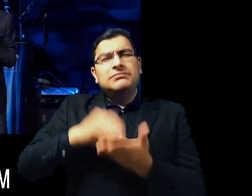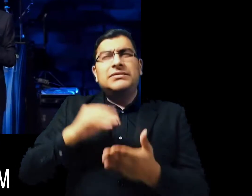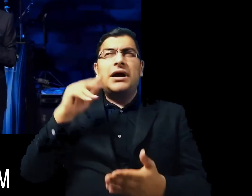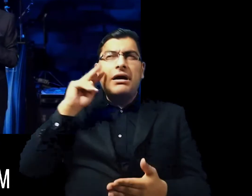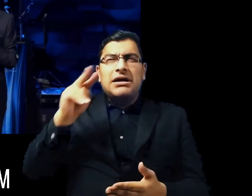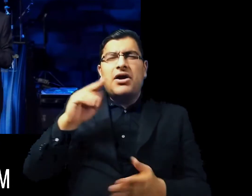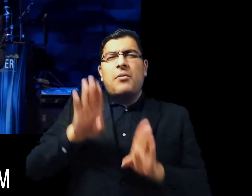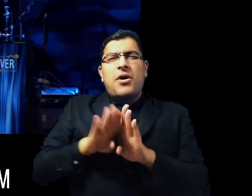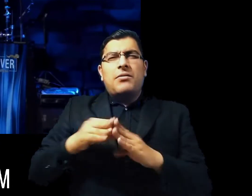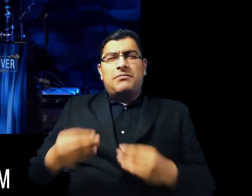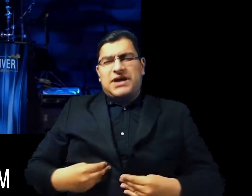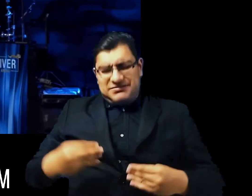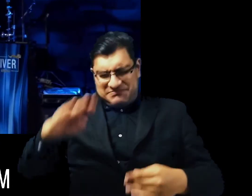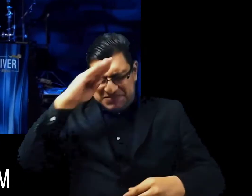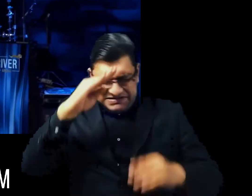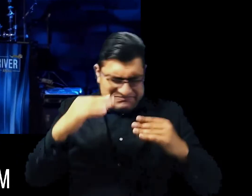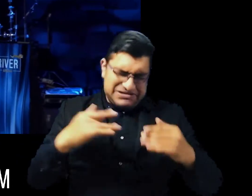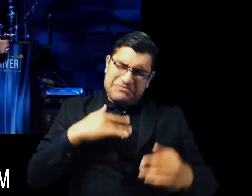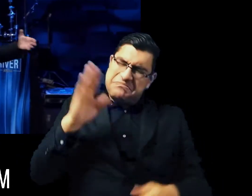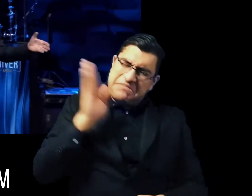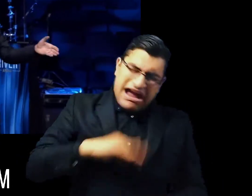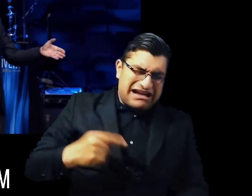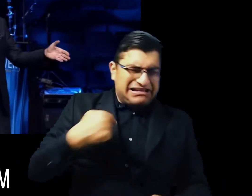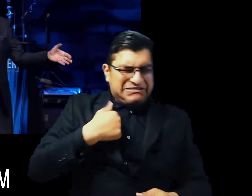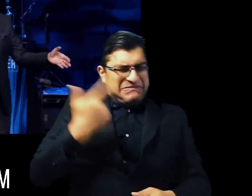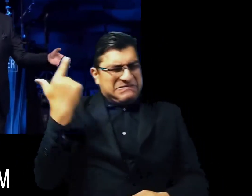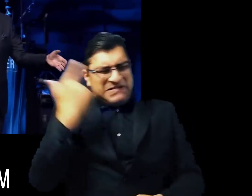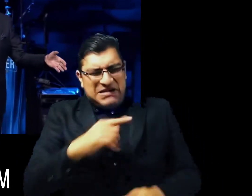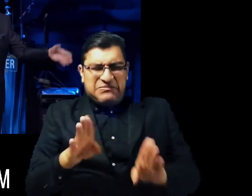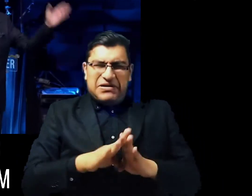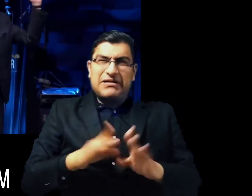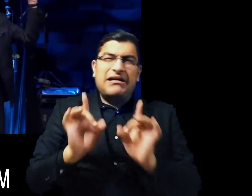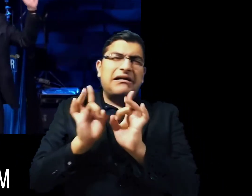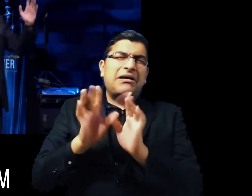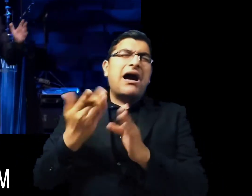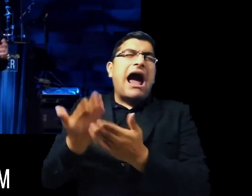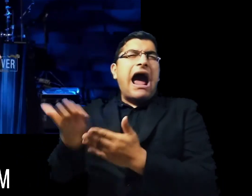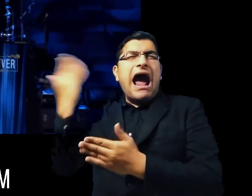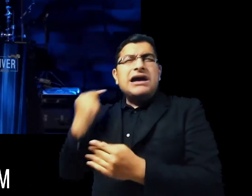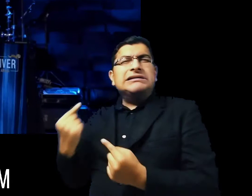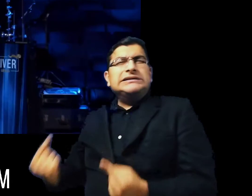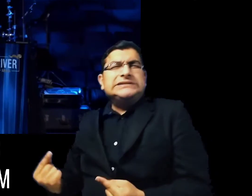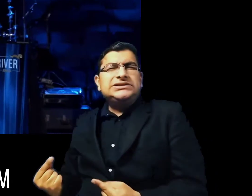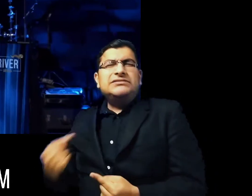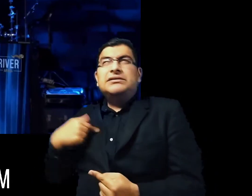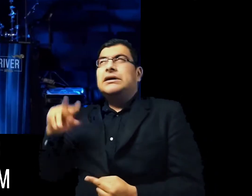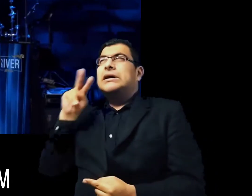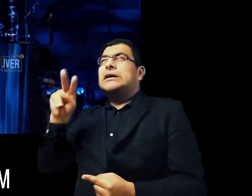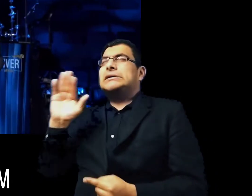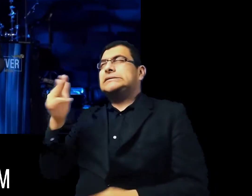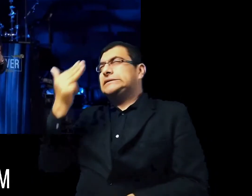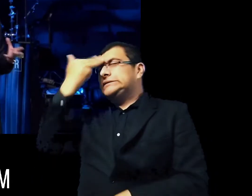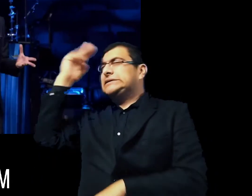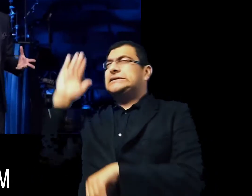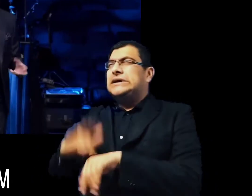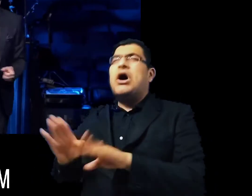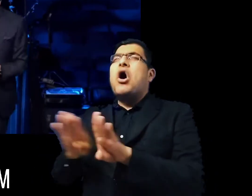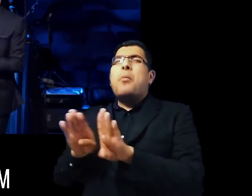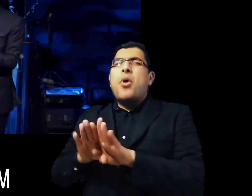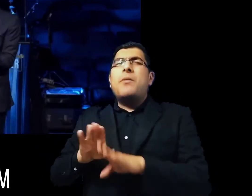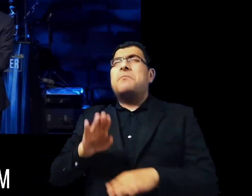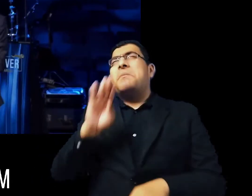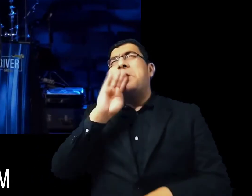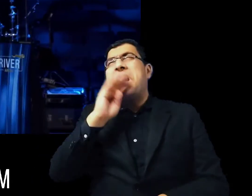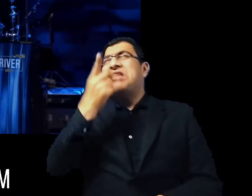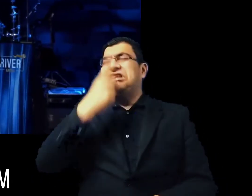imagen distorsionada de sí mismos, usualmente por sucesos que ocurrieron en el pasado. No, es que mi mamá me